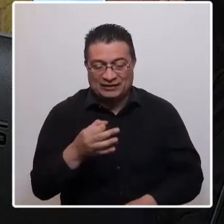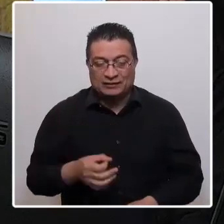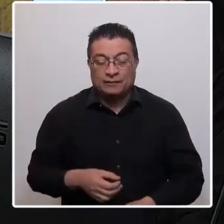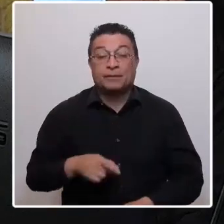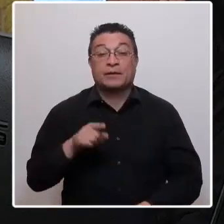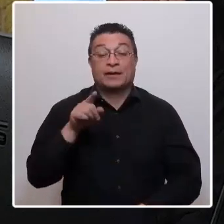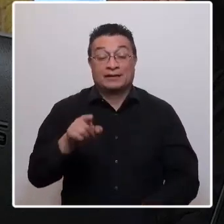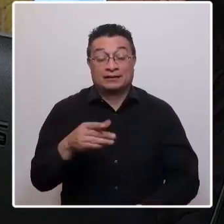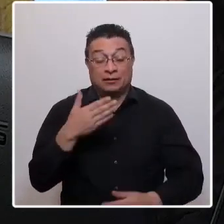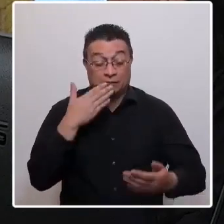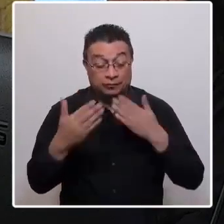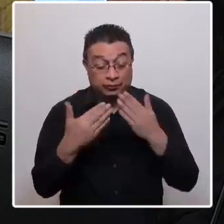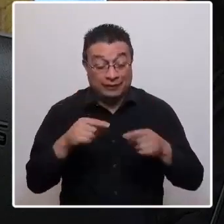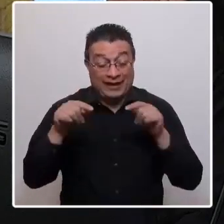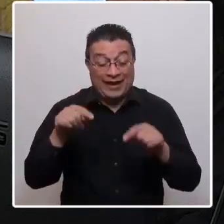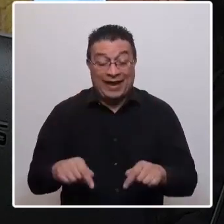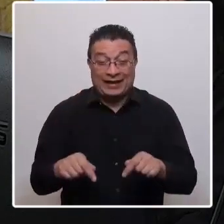que